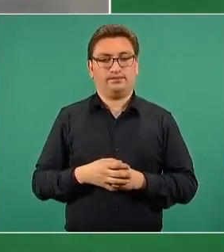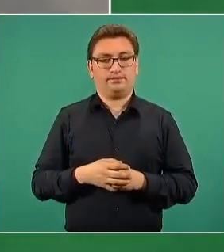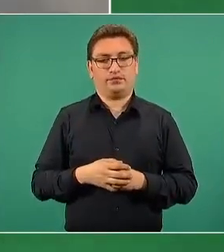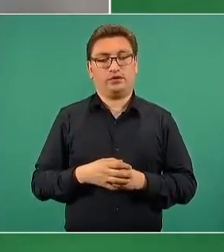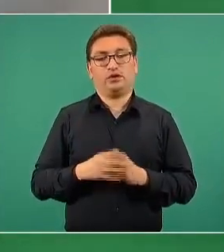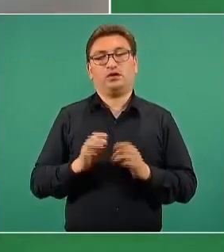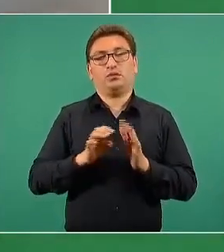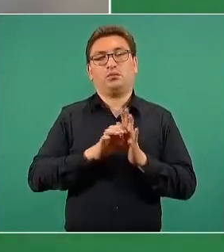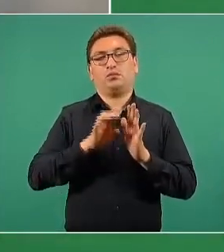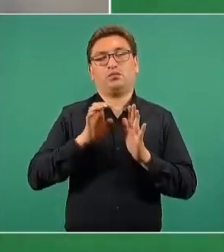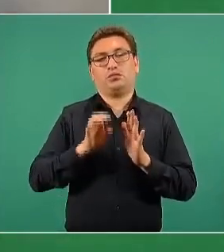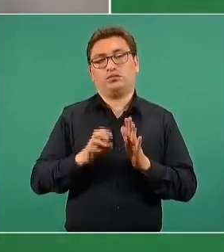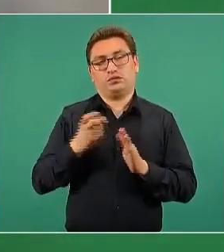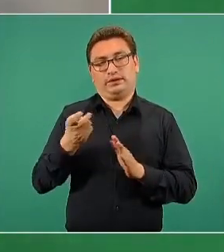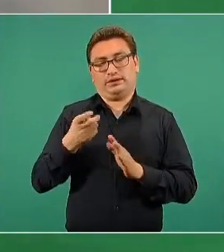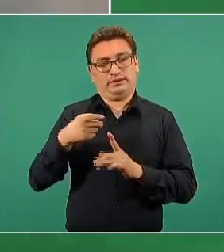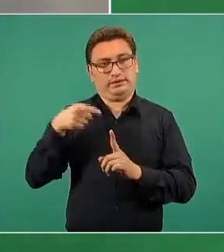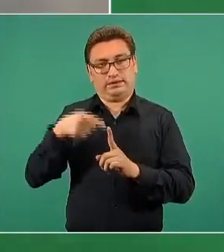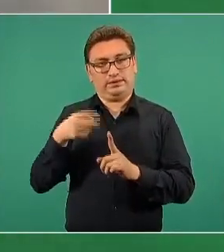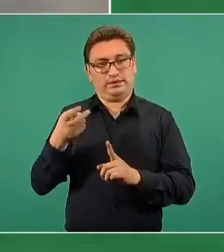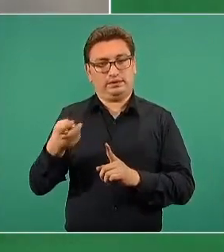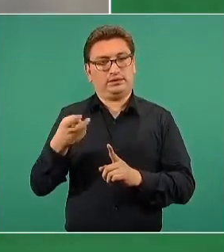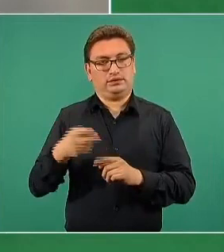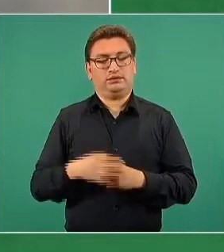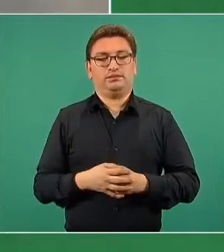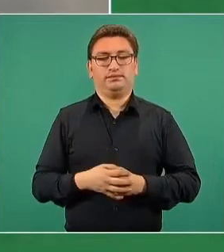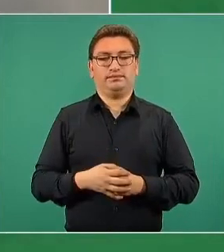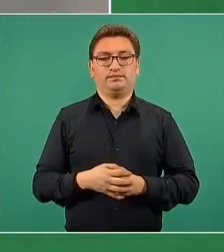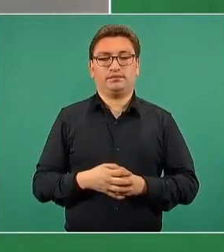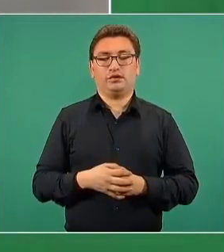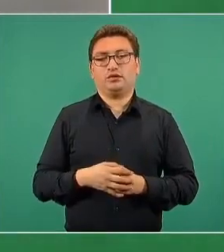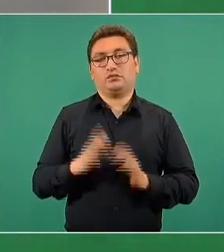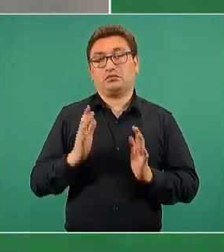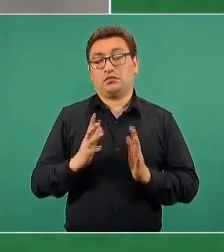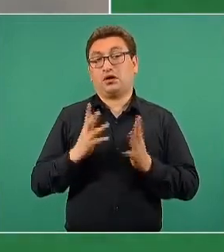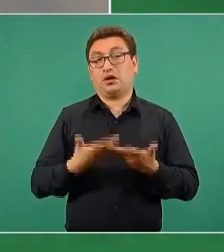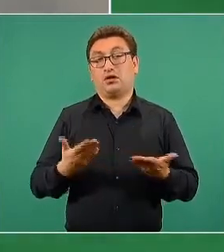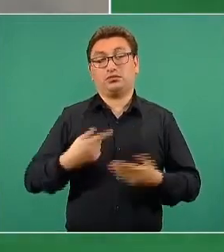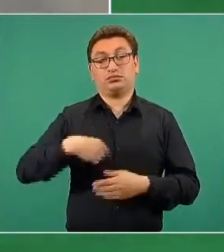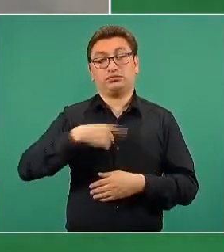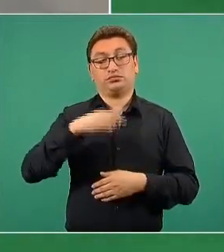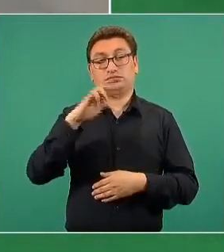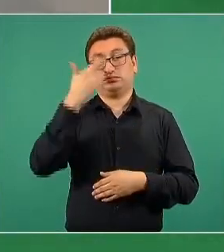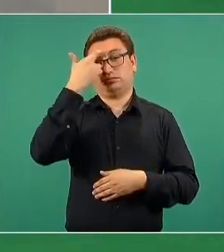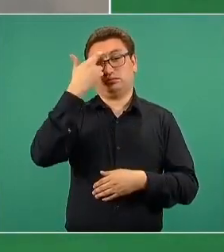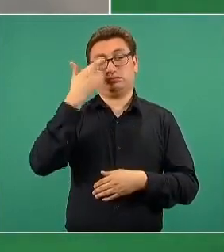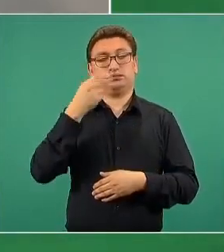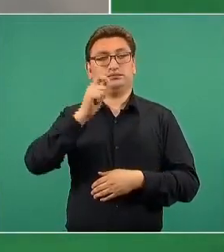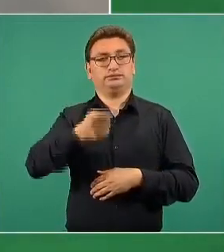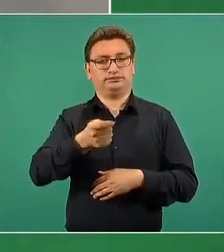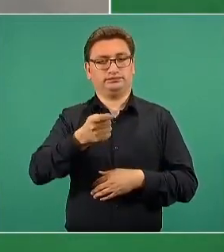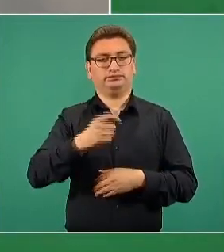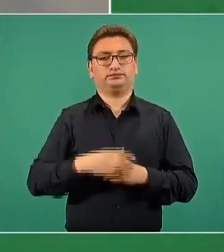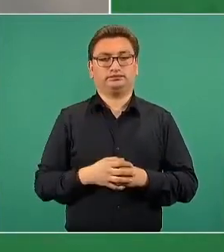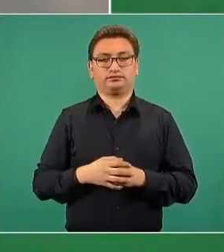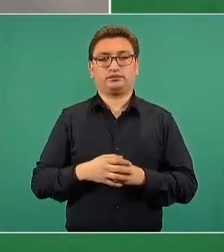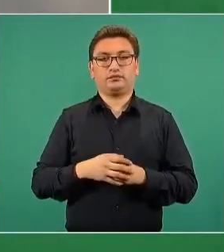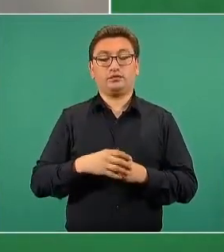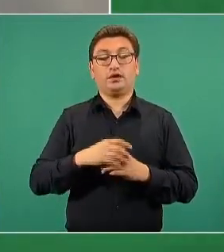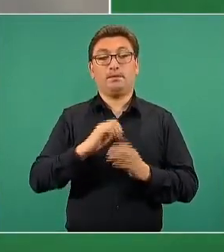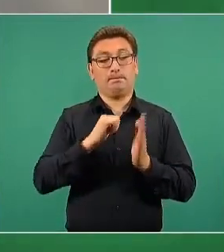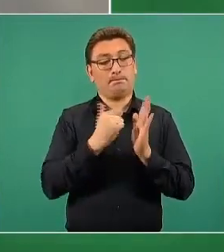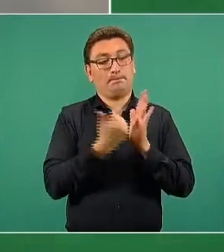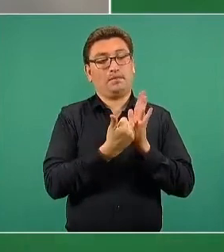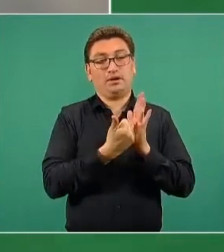este caso muy específico. Lo que tenemos que recordar es que todas las vacunas